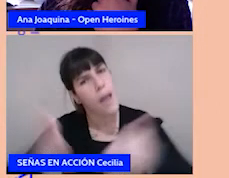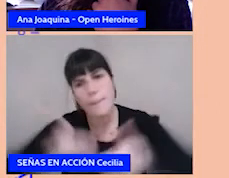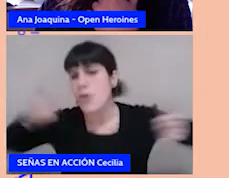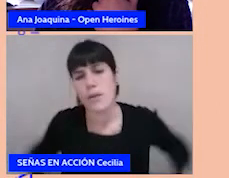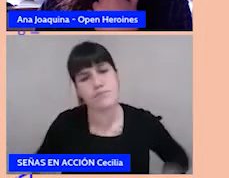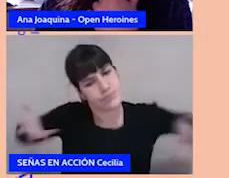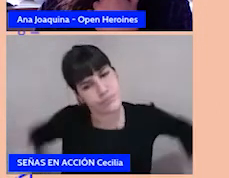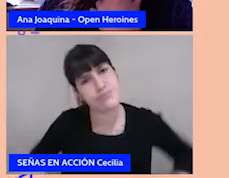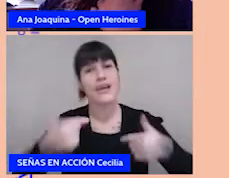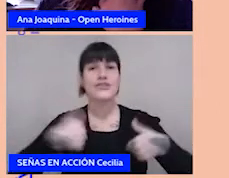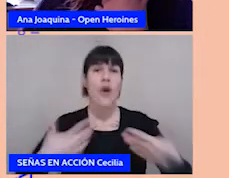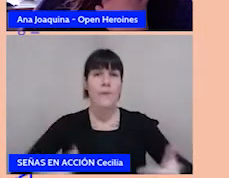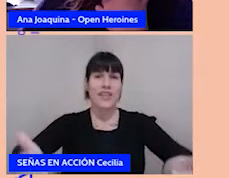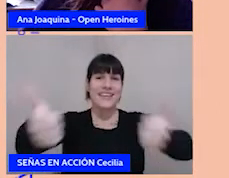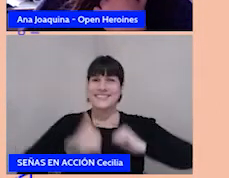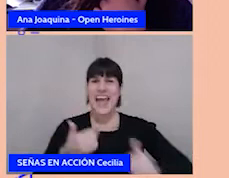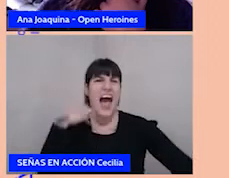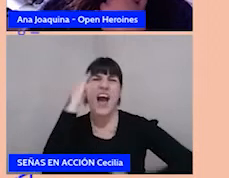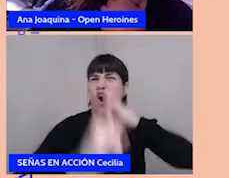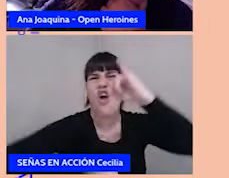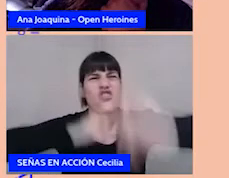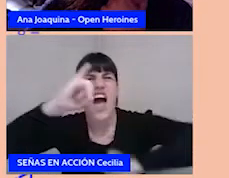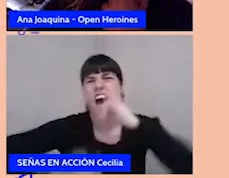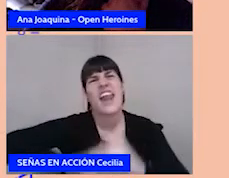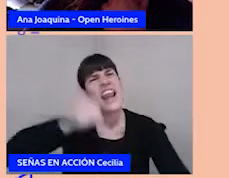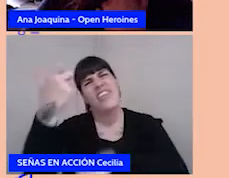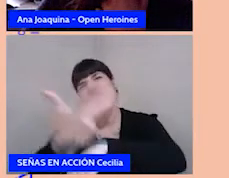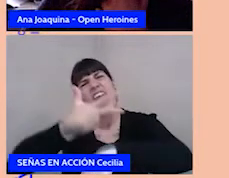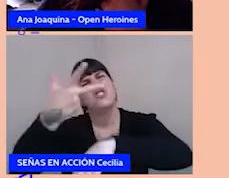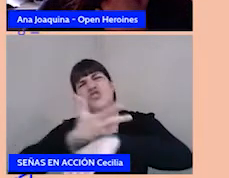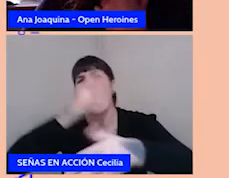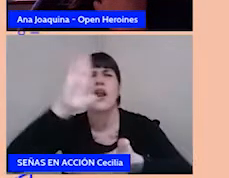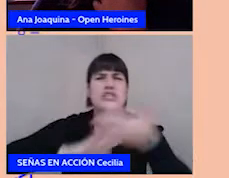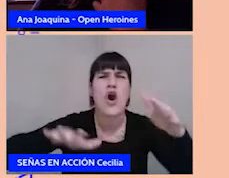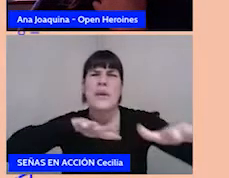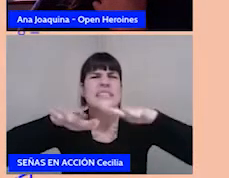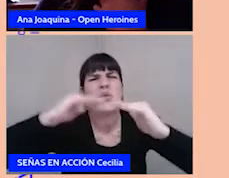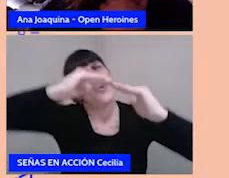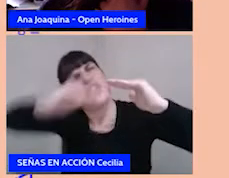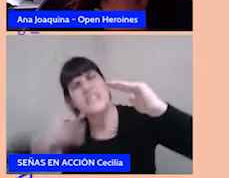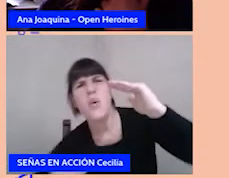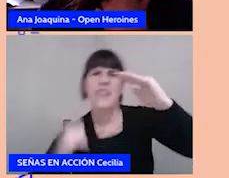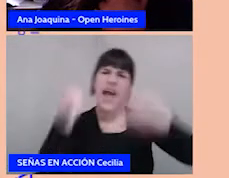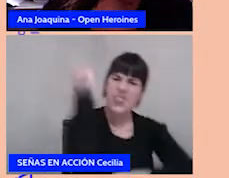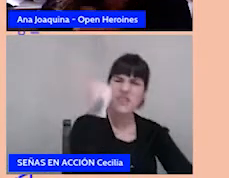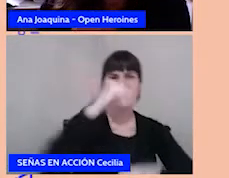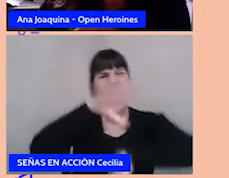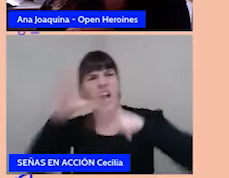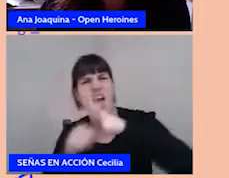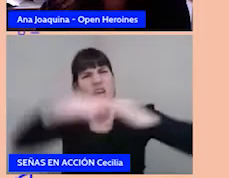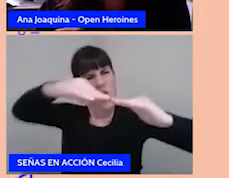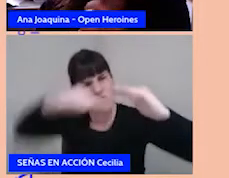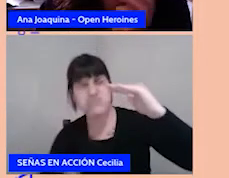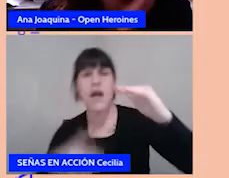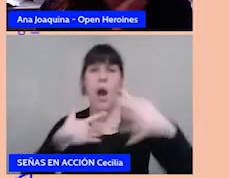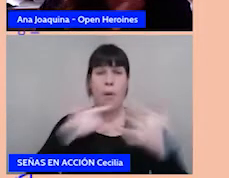la situación, las brechas de género, pero bueno, o sea, les voy a platicar un poquito qué estamos haciendo en World Pulse, cómo lo estamos haciendo